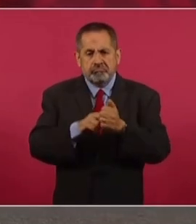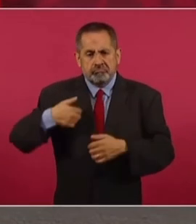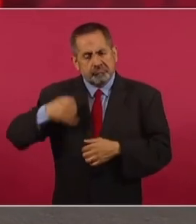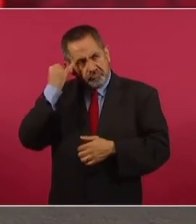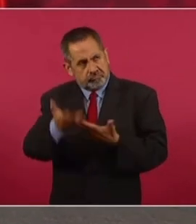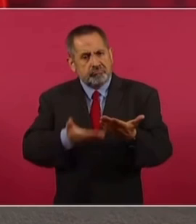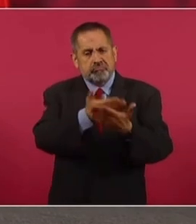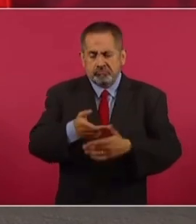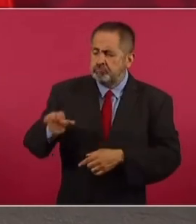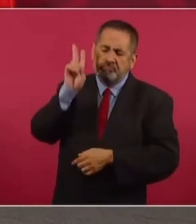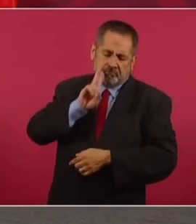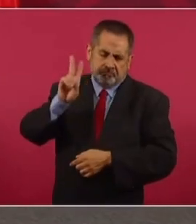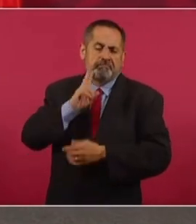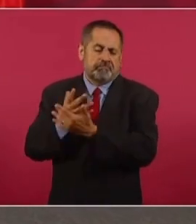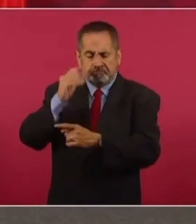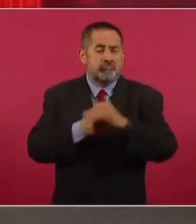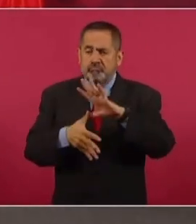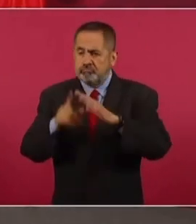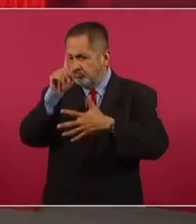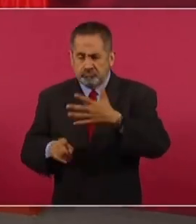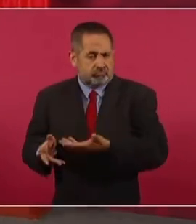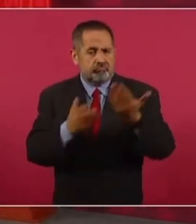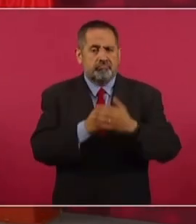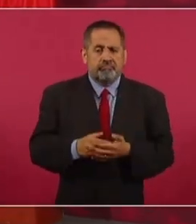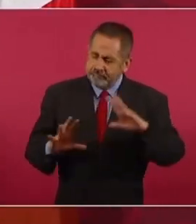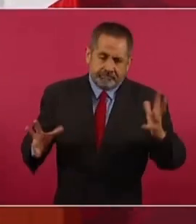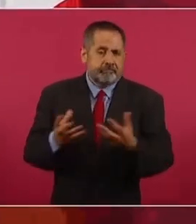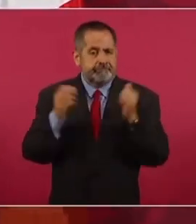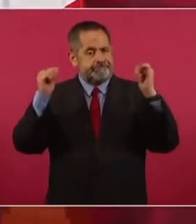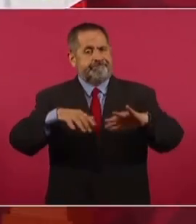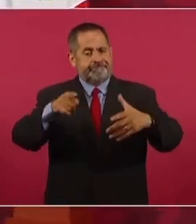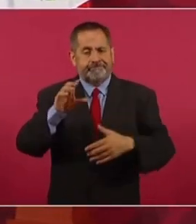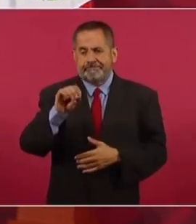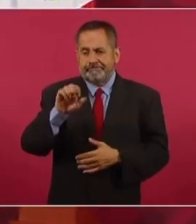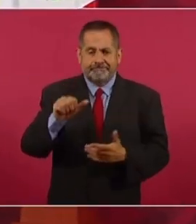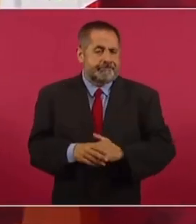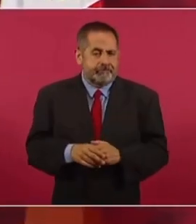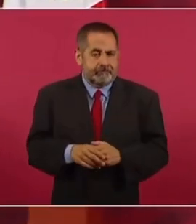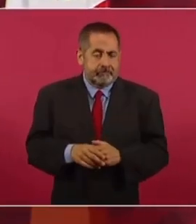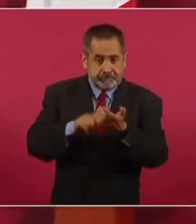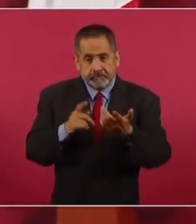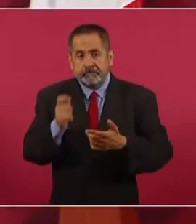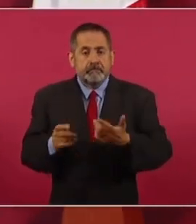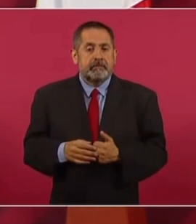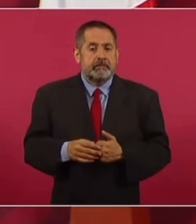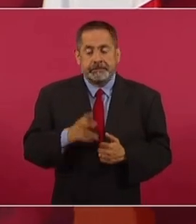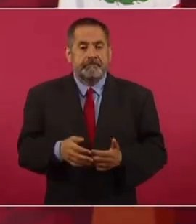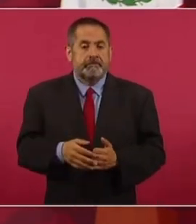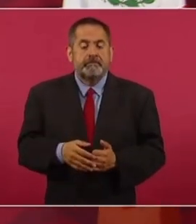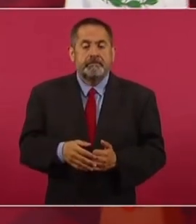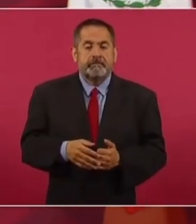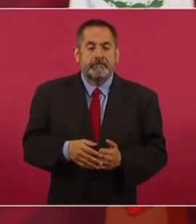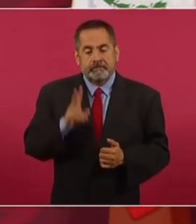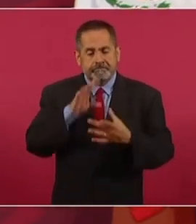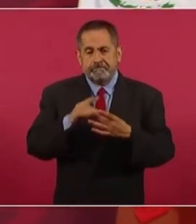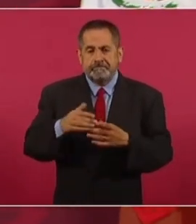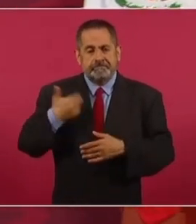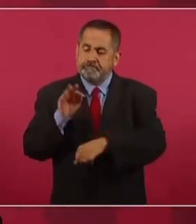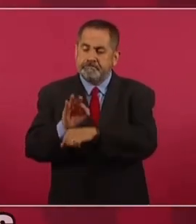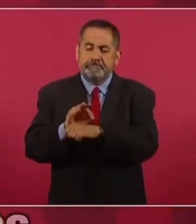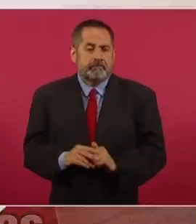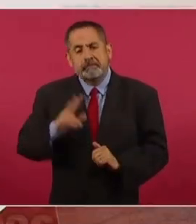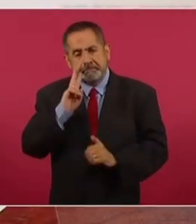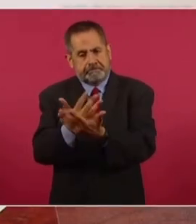nuestra propuesta de invitar a todos, que nadie excluya a nadie. Entonces estamos buscando una respuesta en beneficio de los